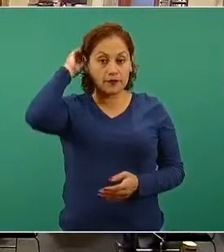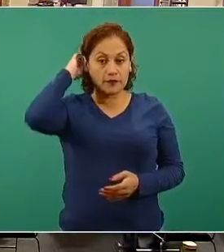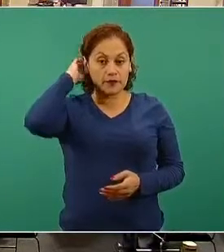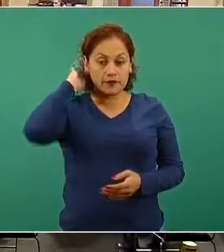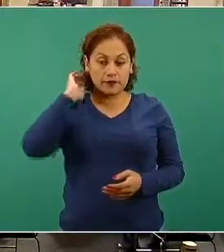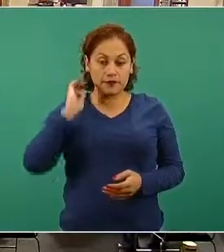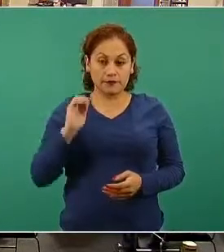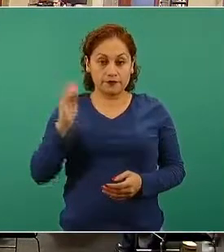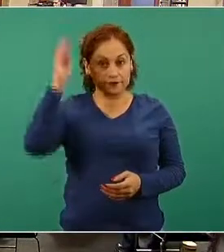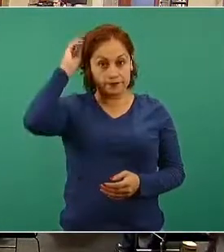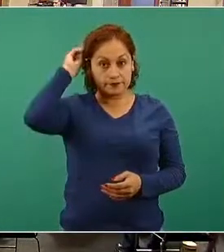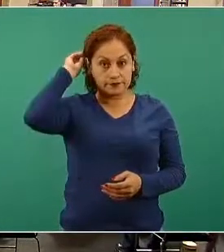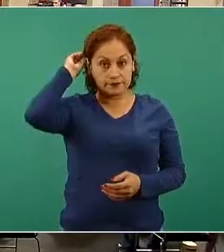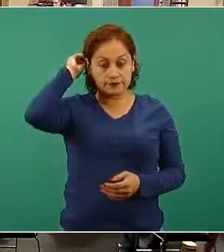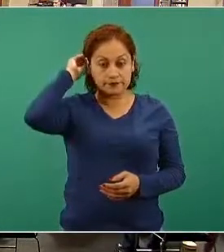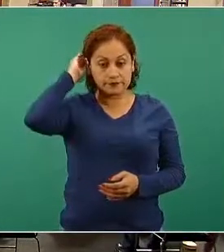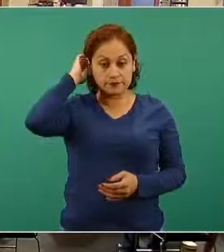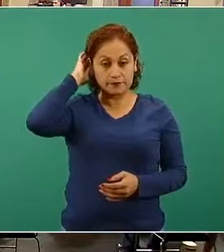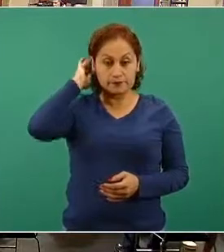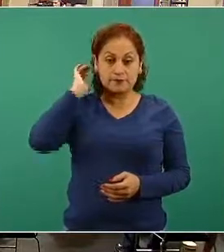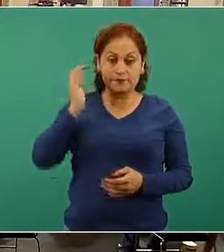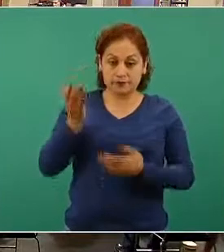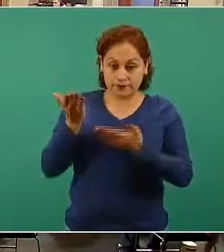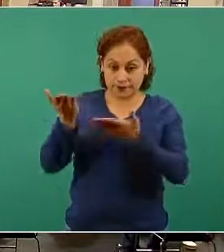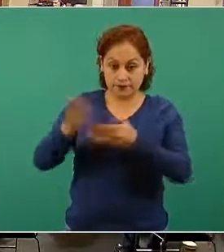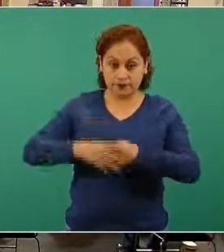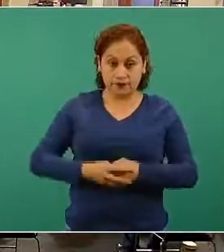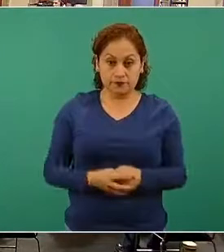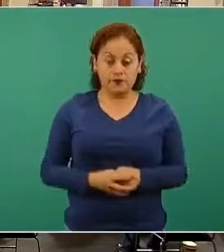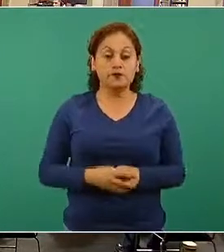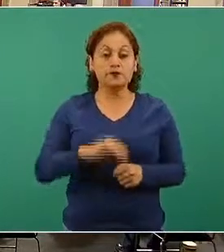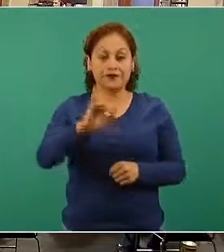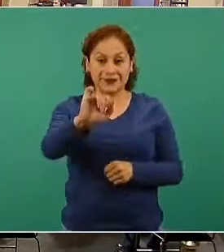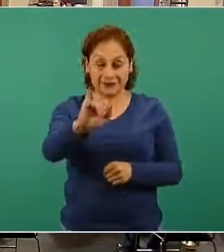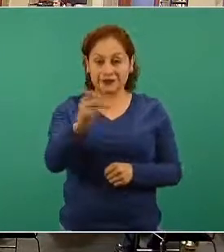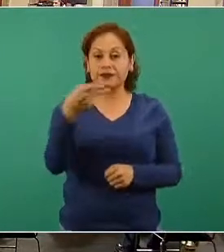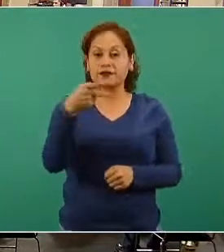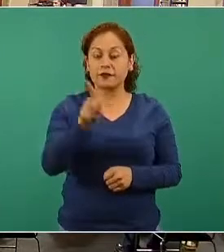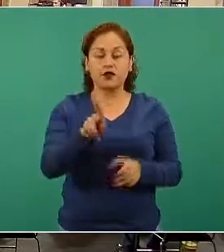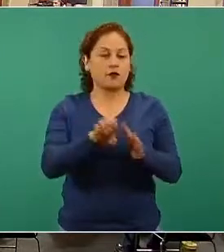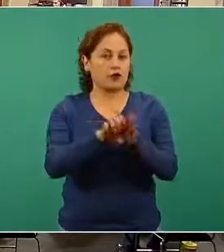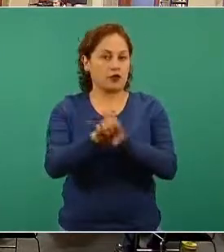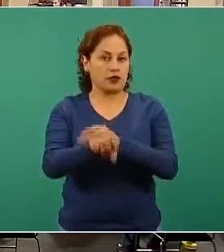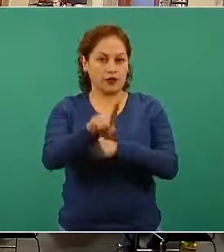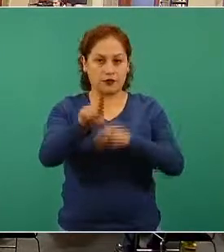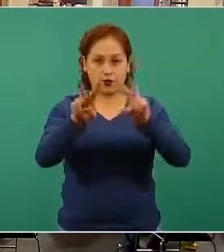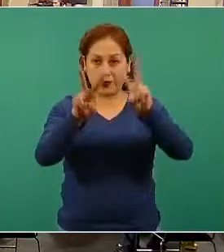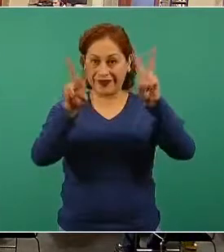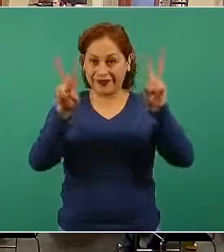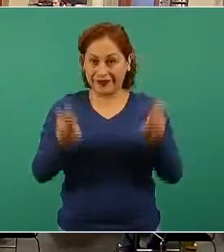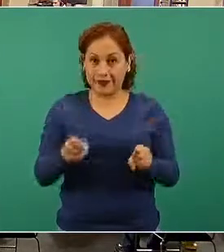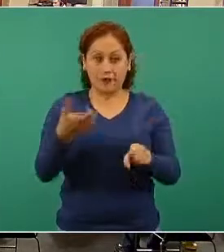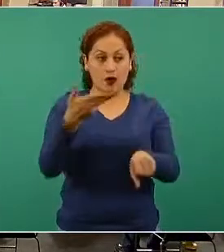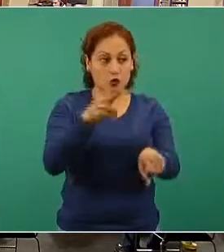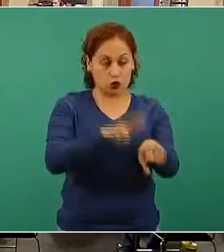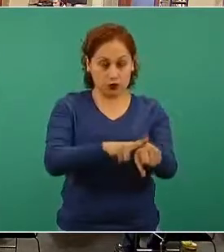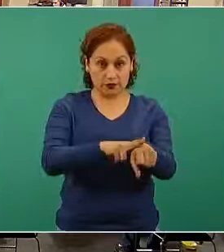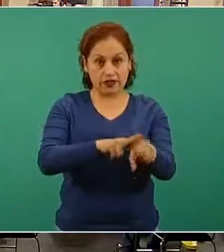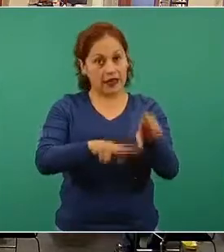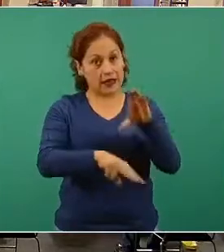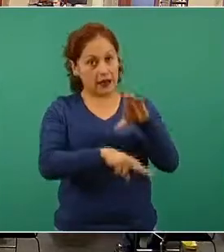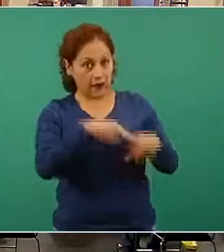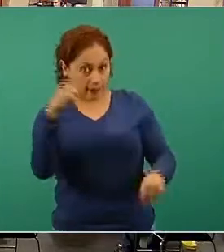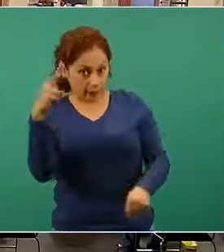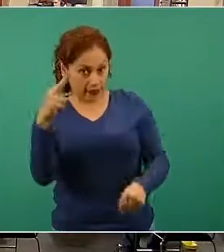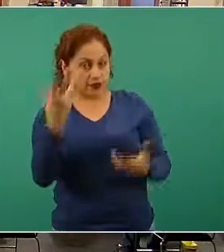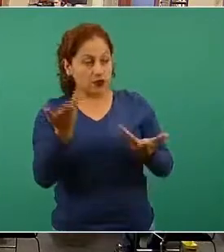Adelante, por favor. Pero precisamente refiriéndose a este tema de la desconversión hospitalaria y de acuerdo